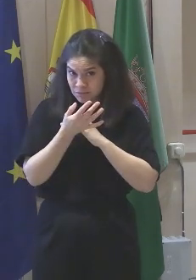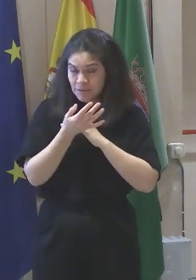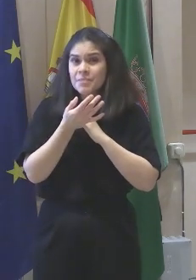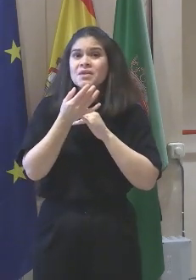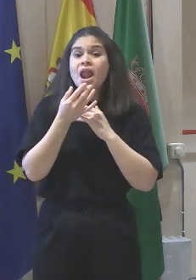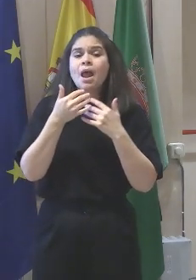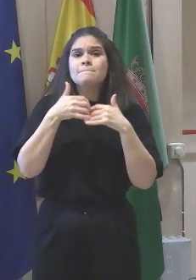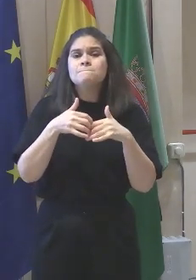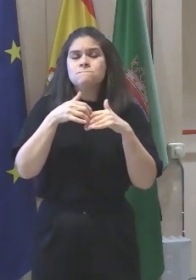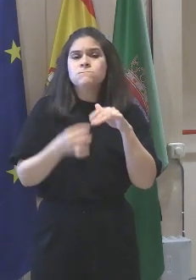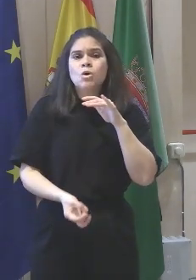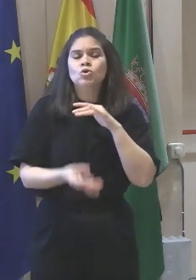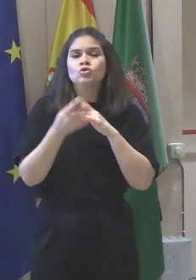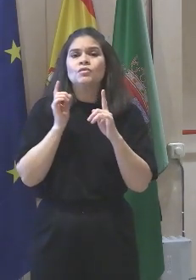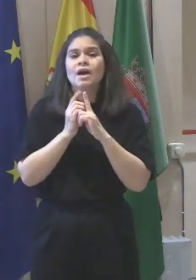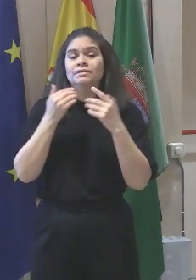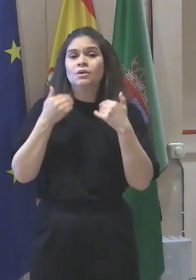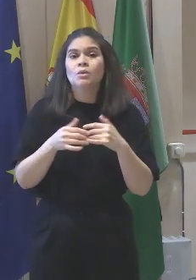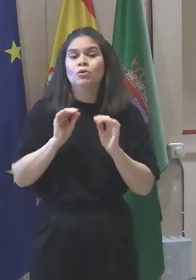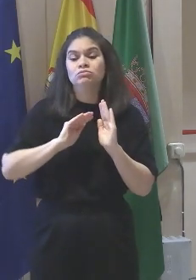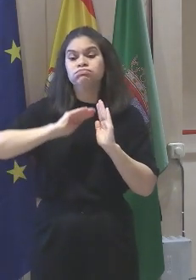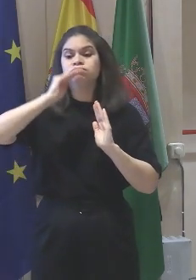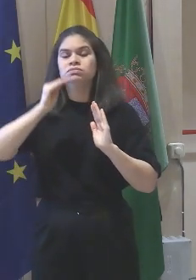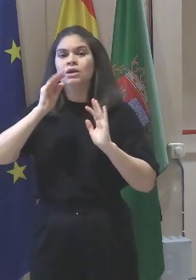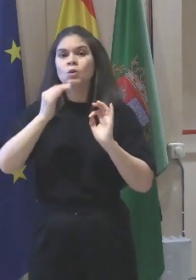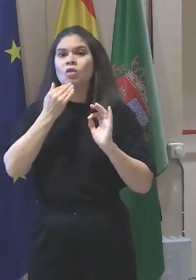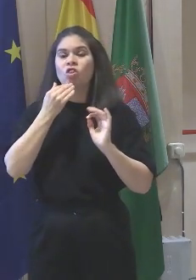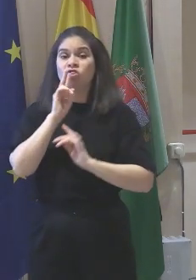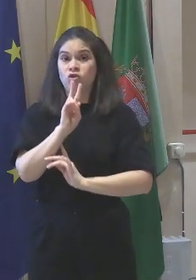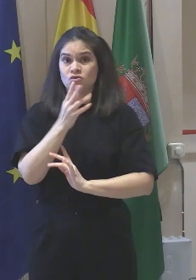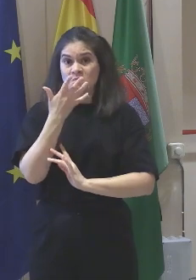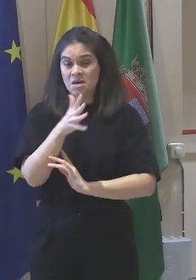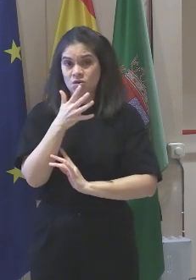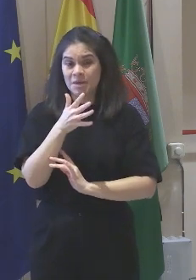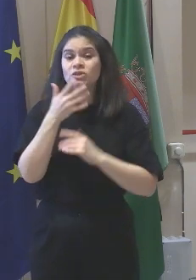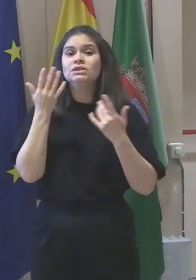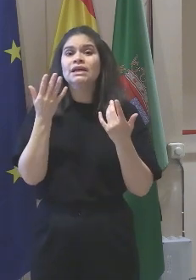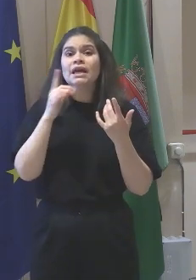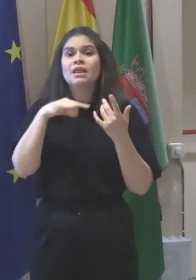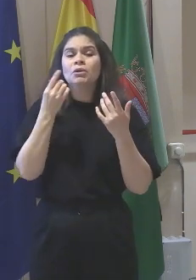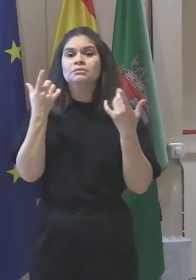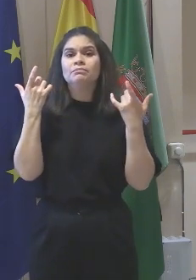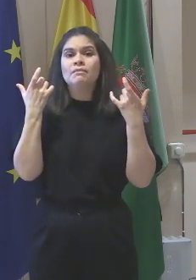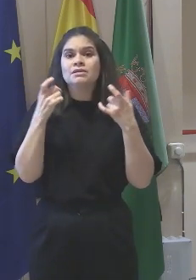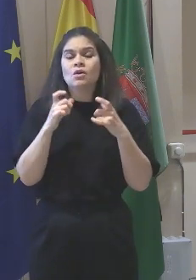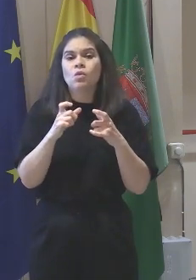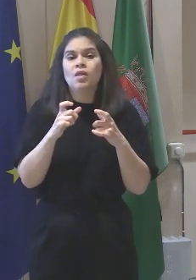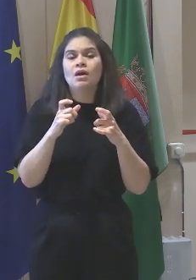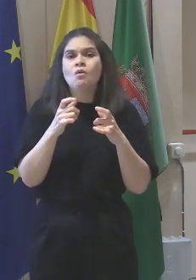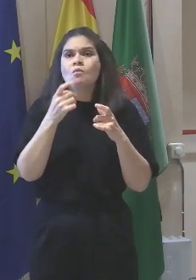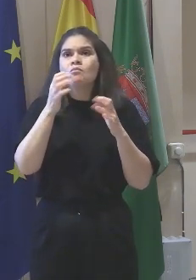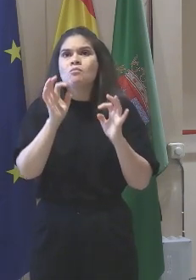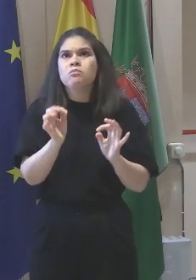producción de anticuerpos tiene ese pico en torno a los 2 años y luego se va reduciendo un poquito